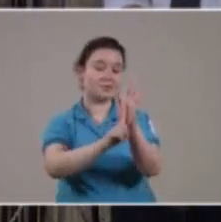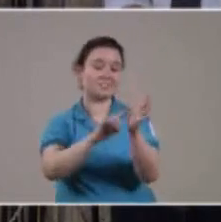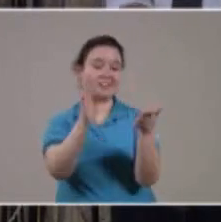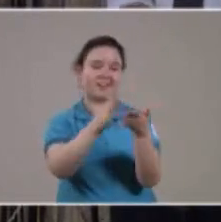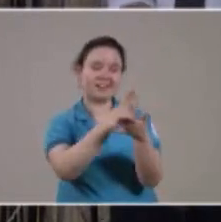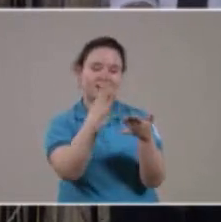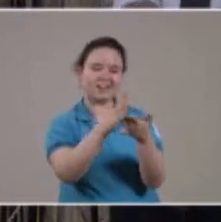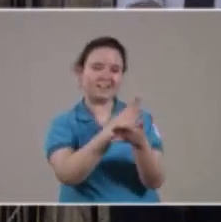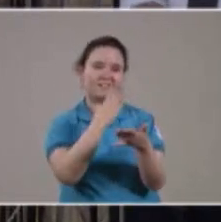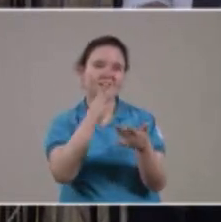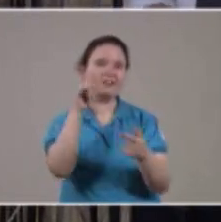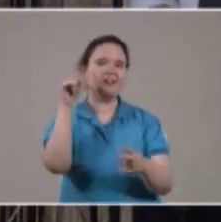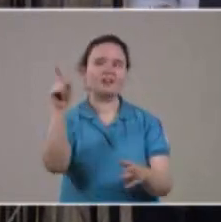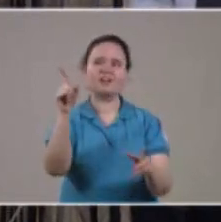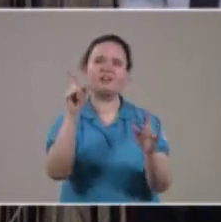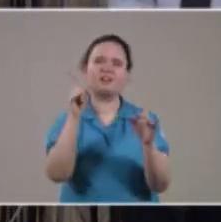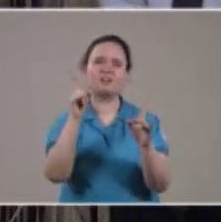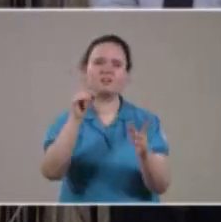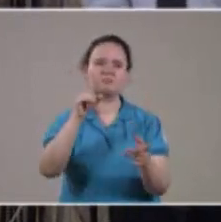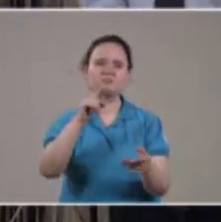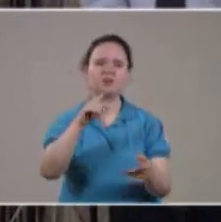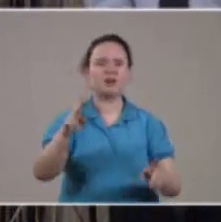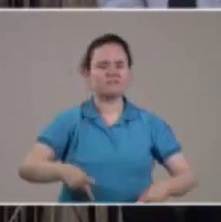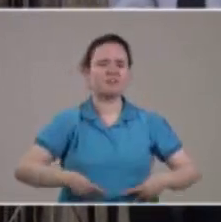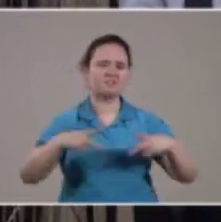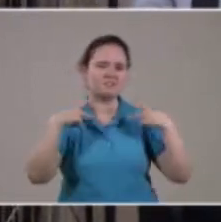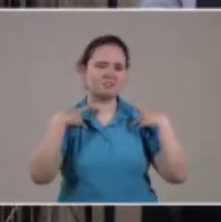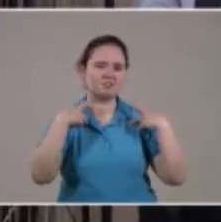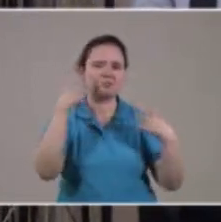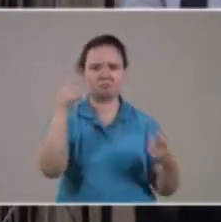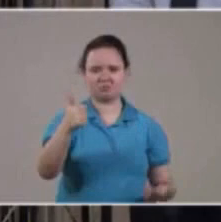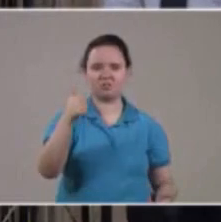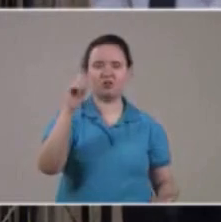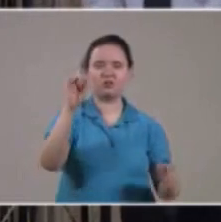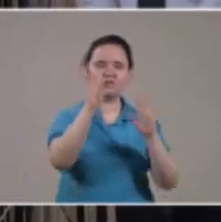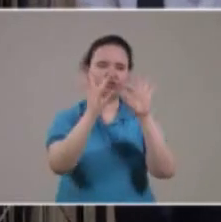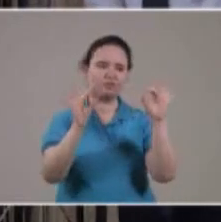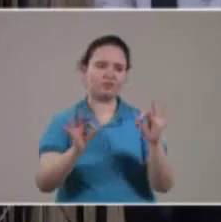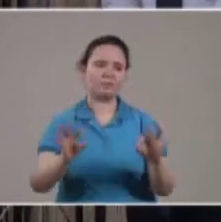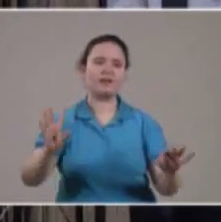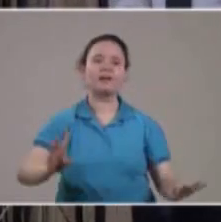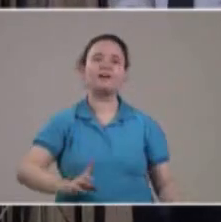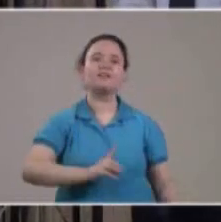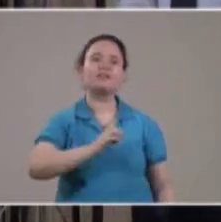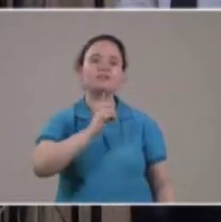Se había conducido de una manera digna de aprobación de parte del Señor,